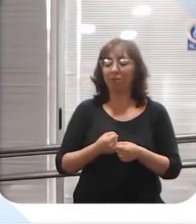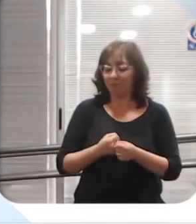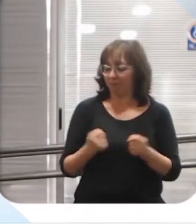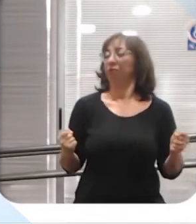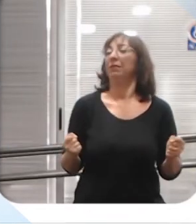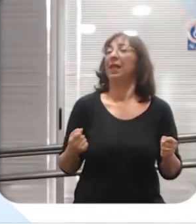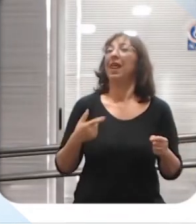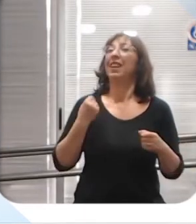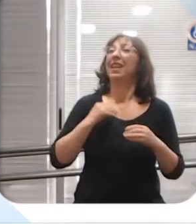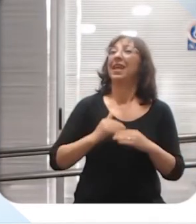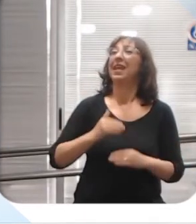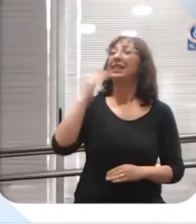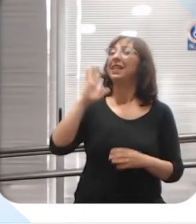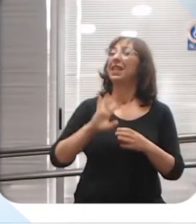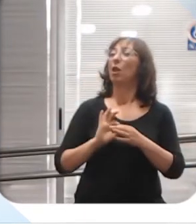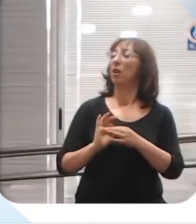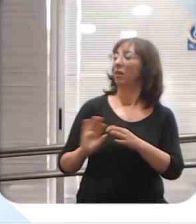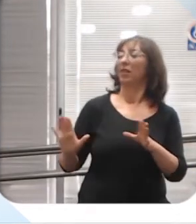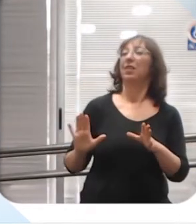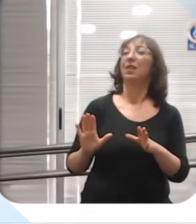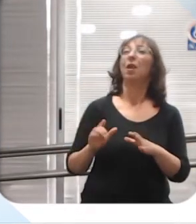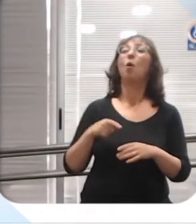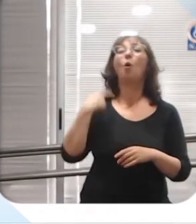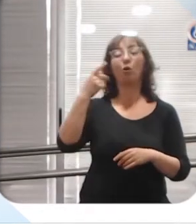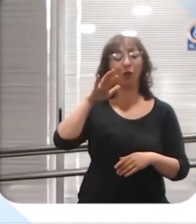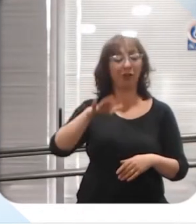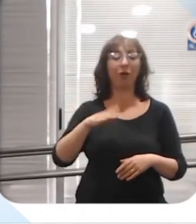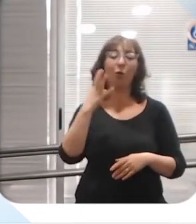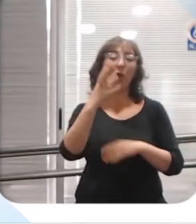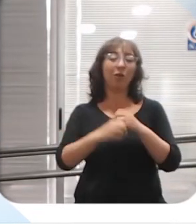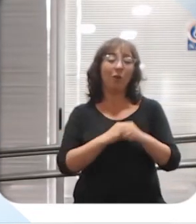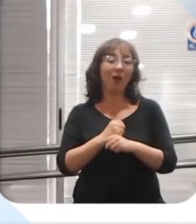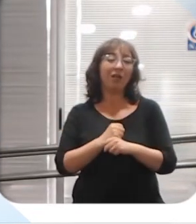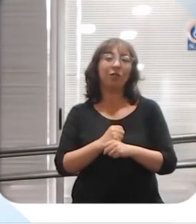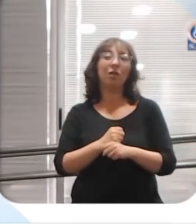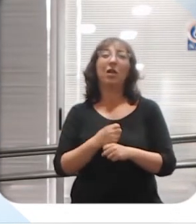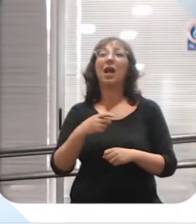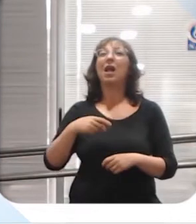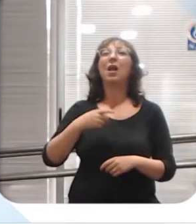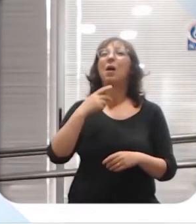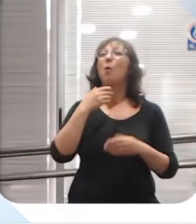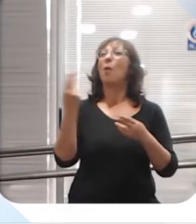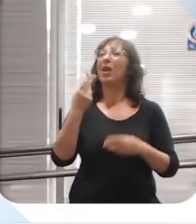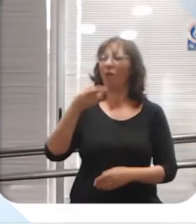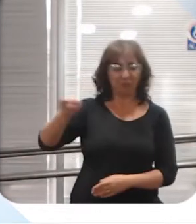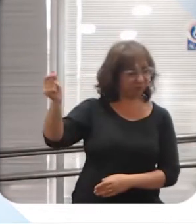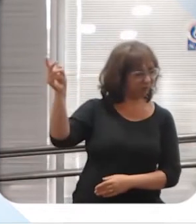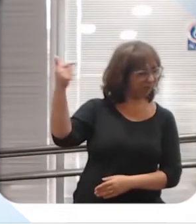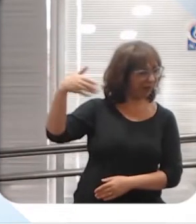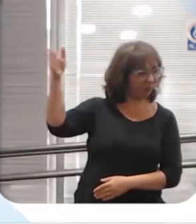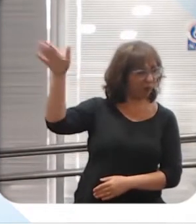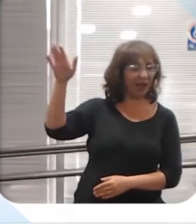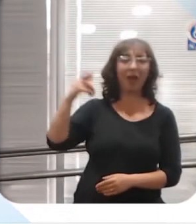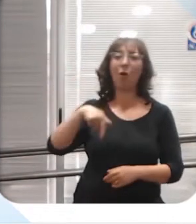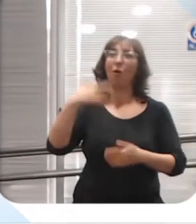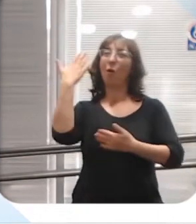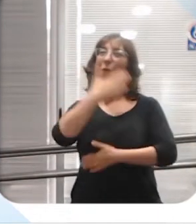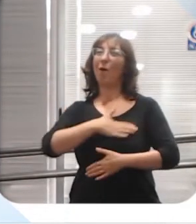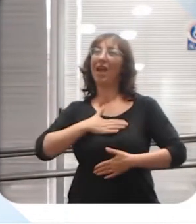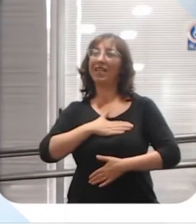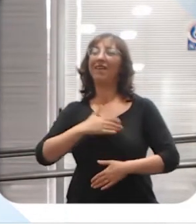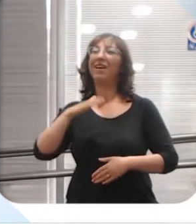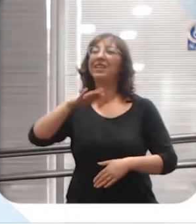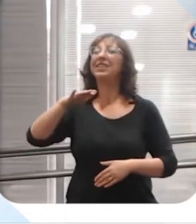ese crecimiento independiente. Otro niño a los 4 años nos echa del baño. Hoy se hablaba de bañar a los